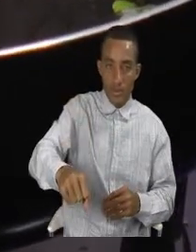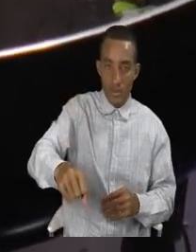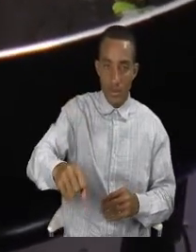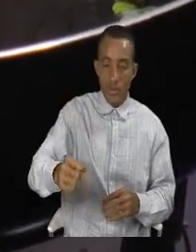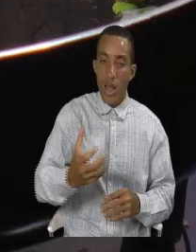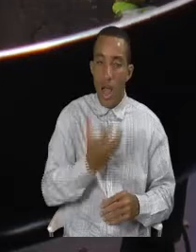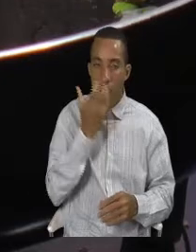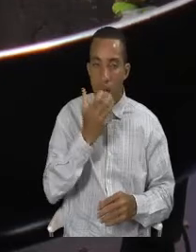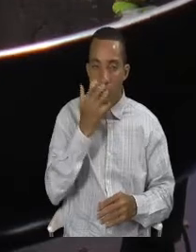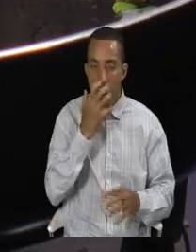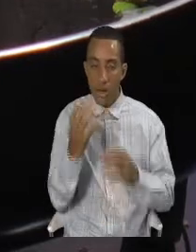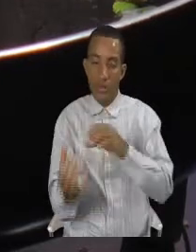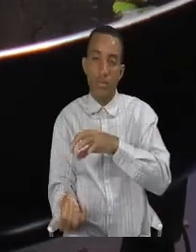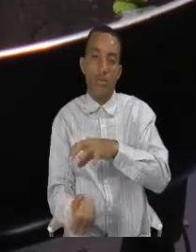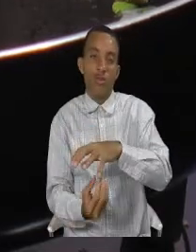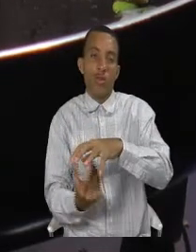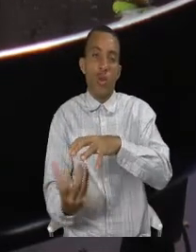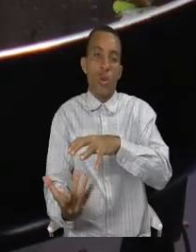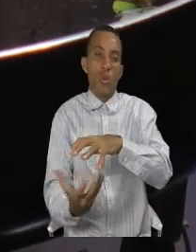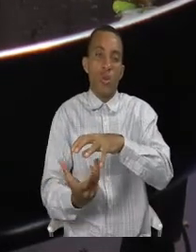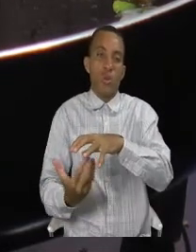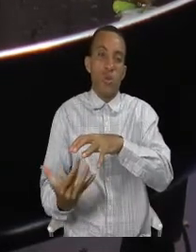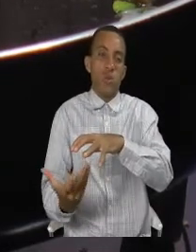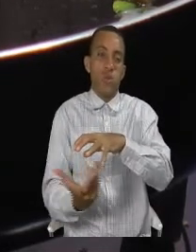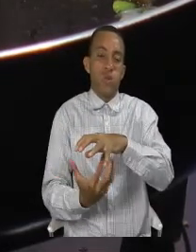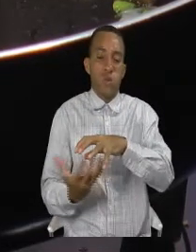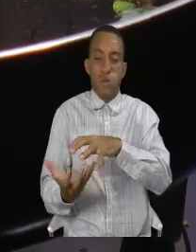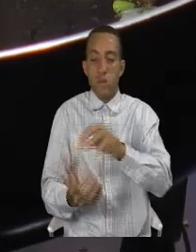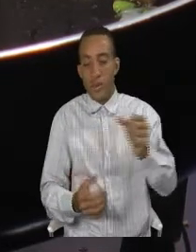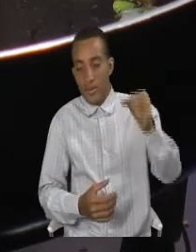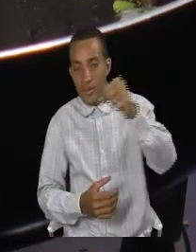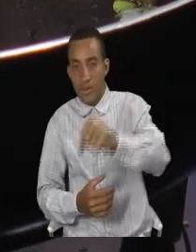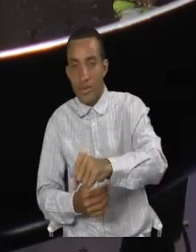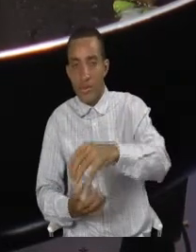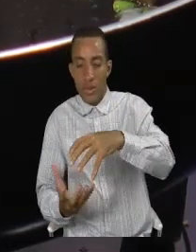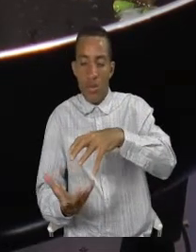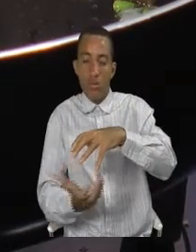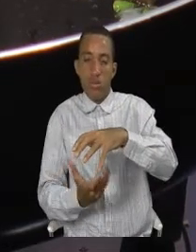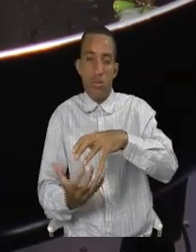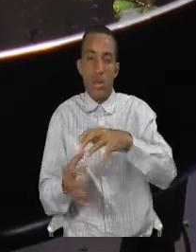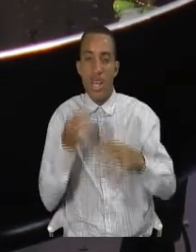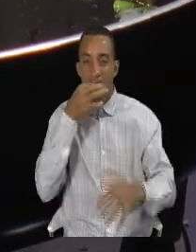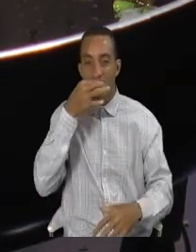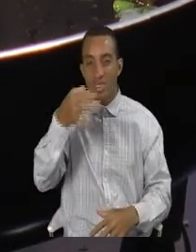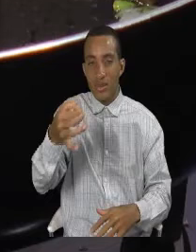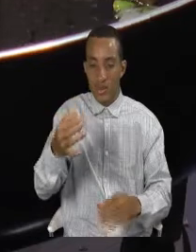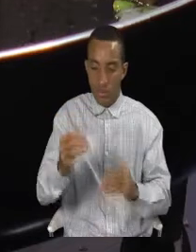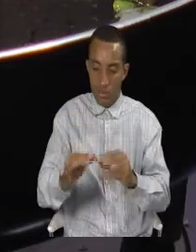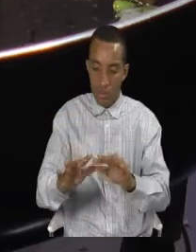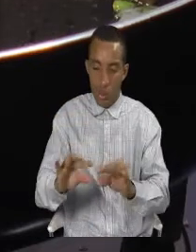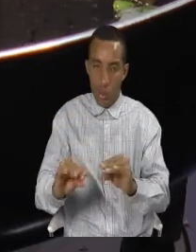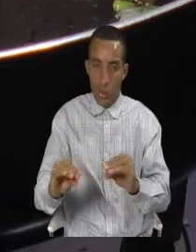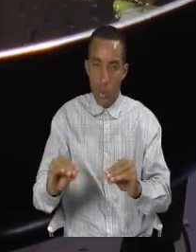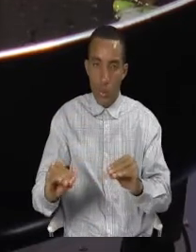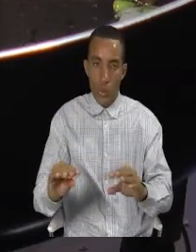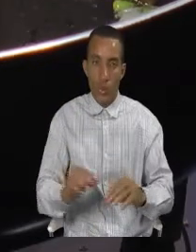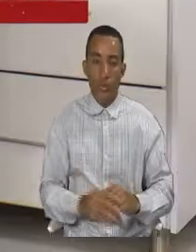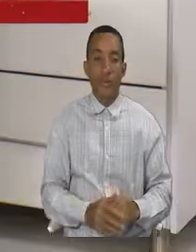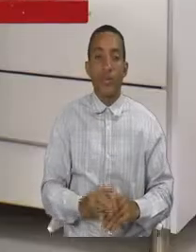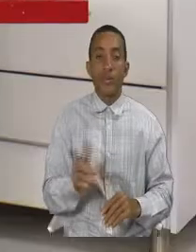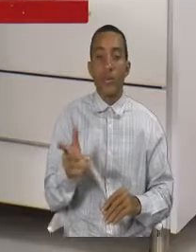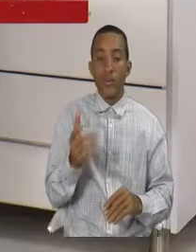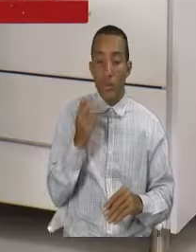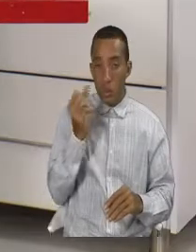y la concentración nos ayude a fundir el queso. En casa, si tienen horno, pueden